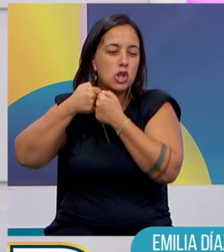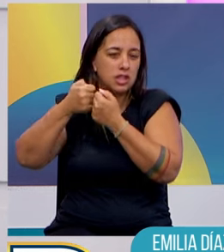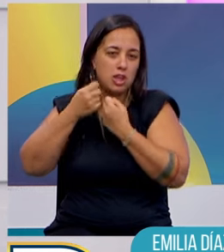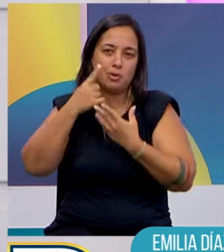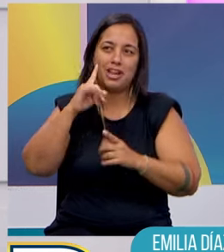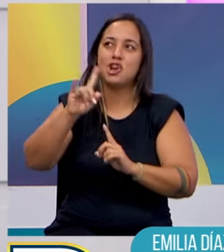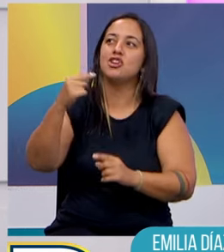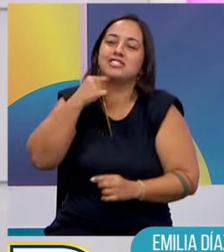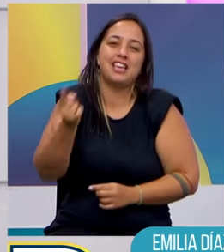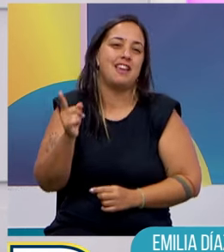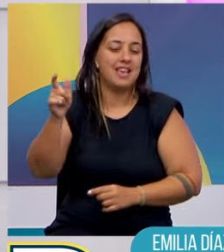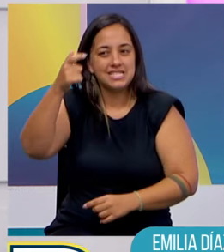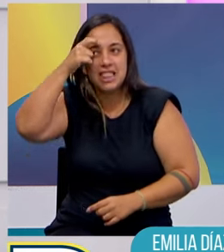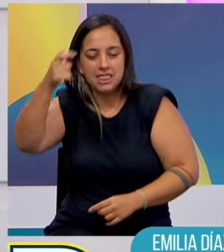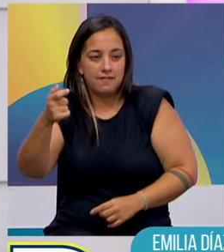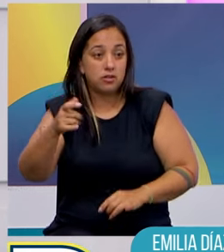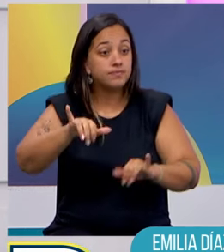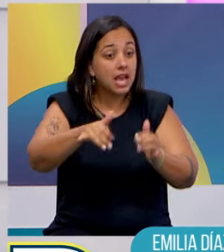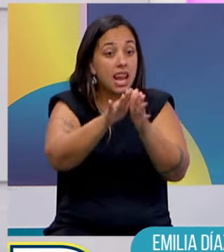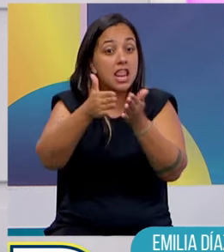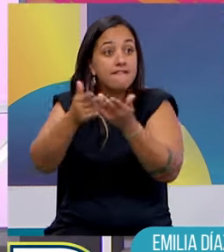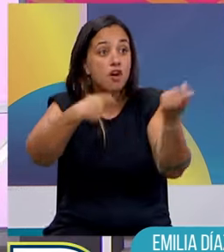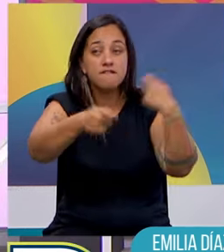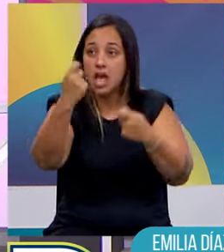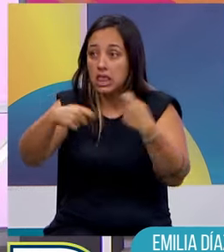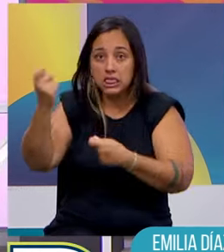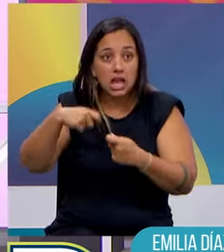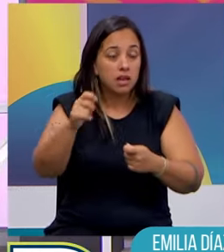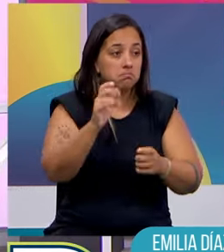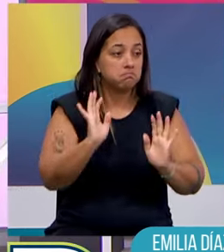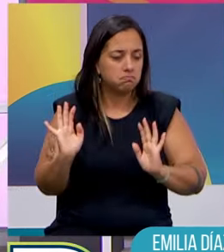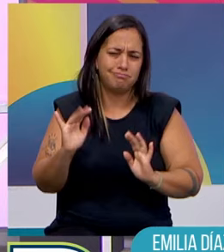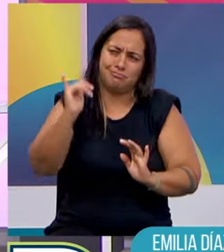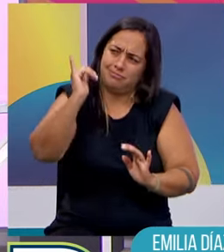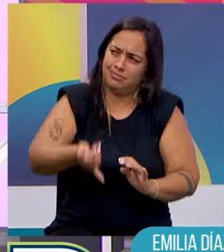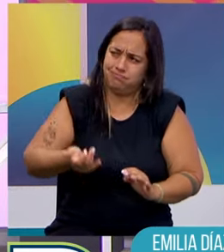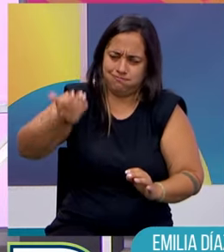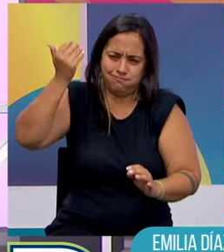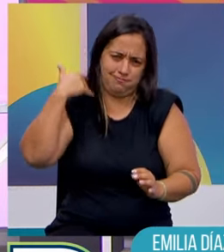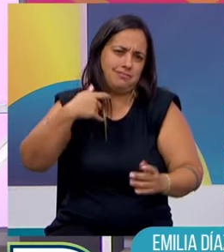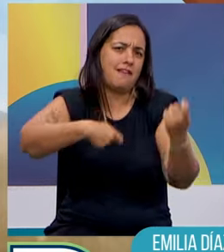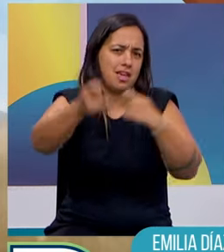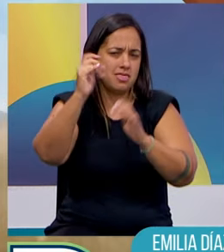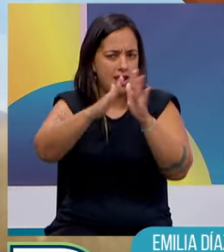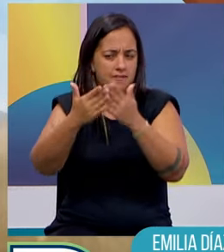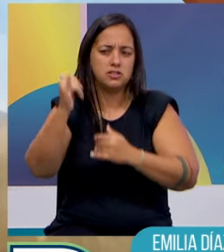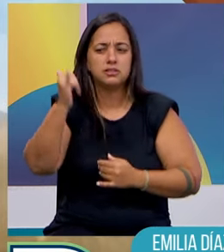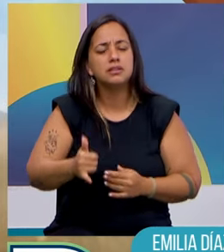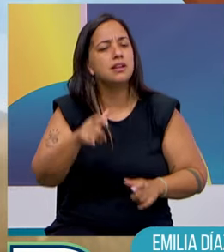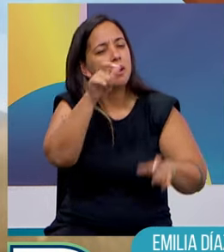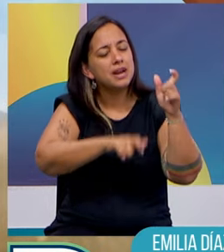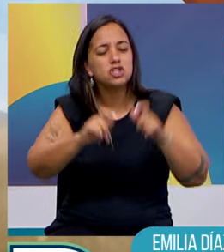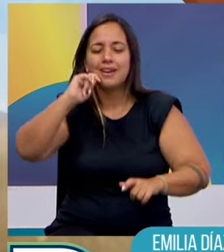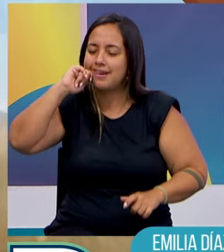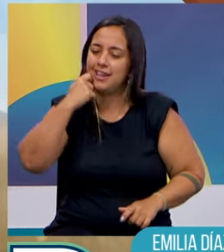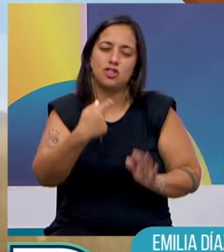¿no? ¿Ya está en todas las librerías? Sí, hace ratazo. Y tengo unos comentarios preciosos de la gente que lo está leyendo, sobre